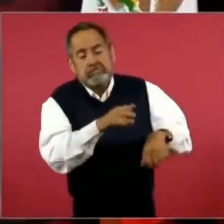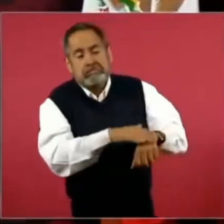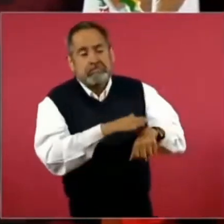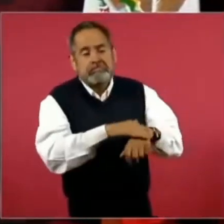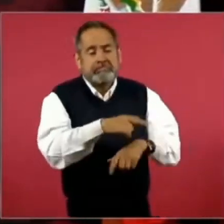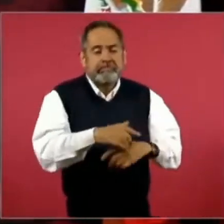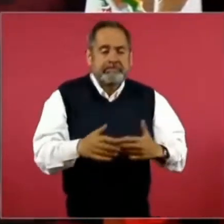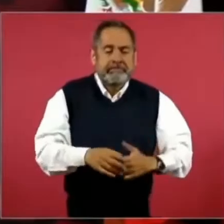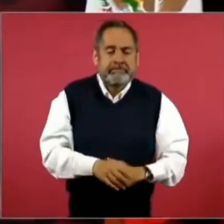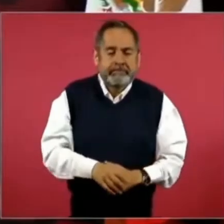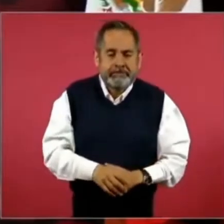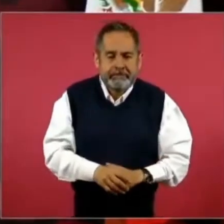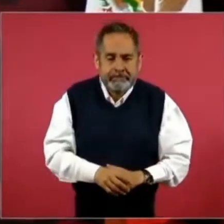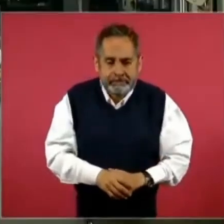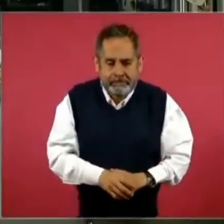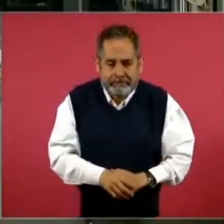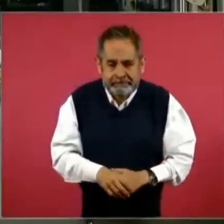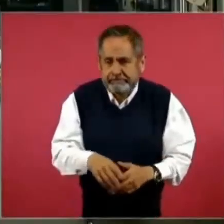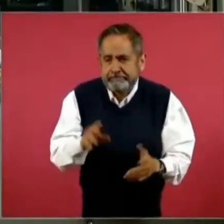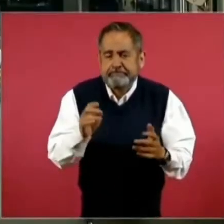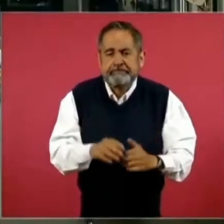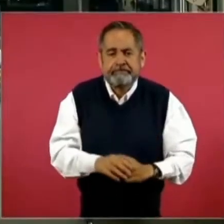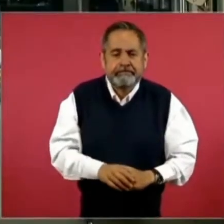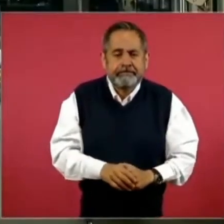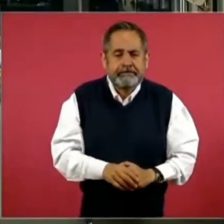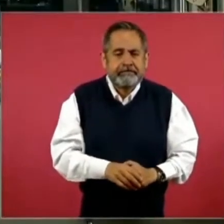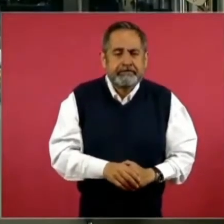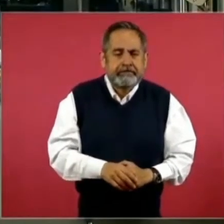esto y hasta